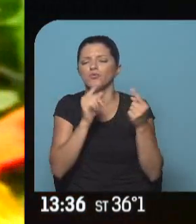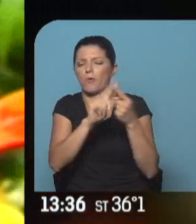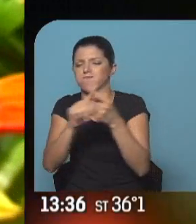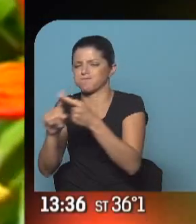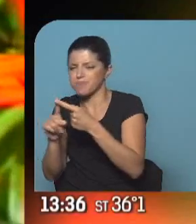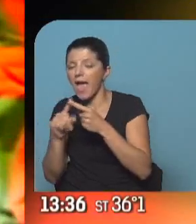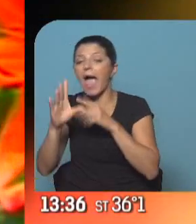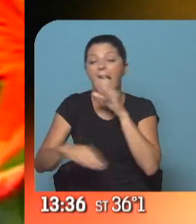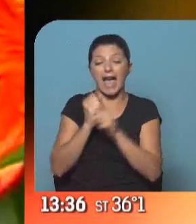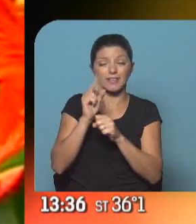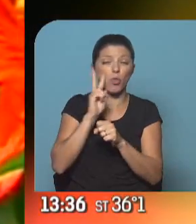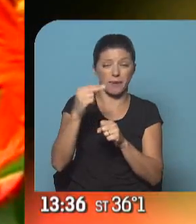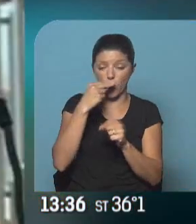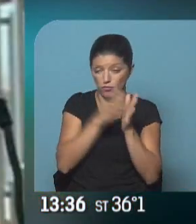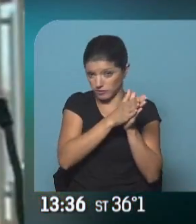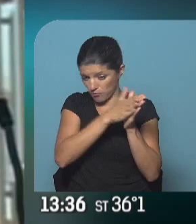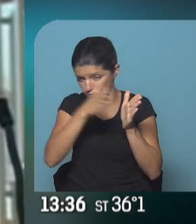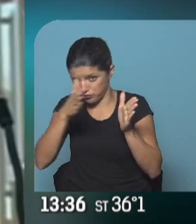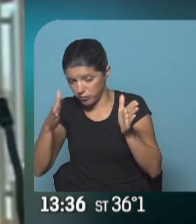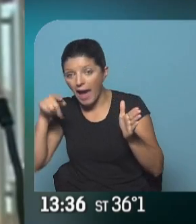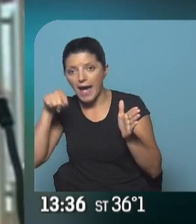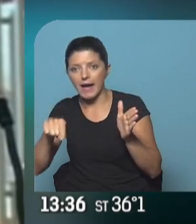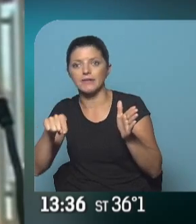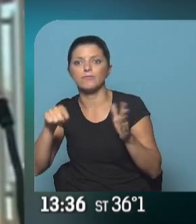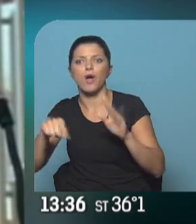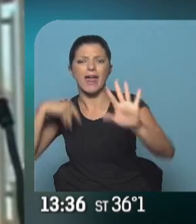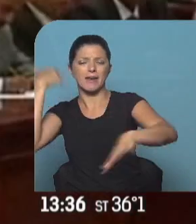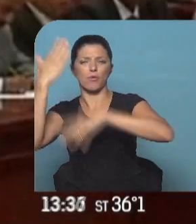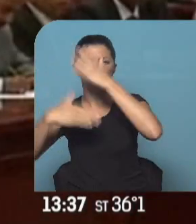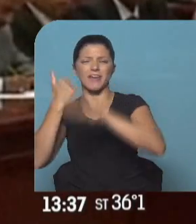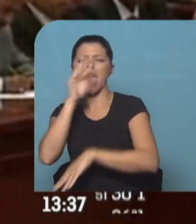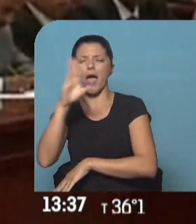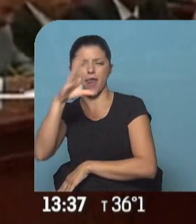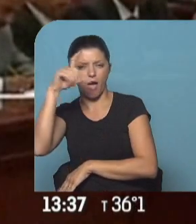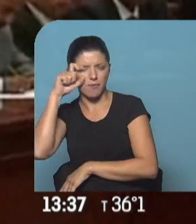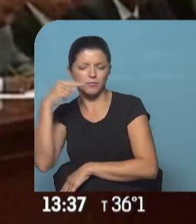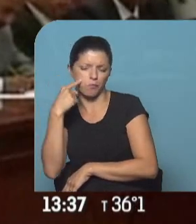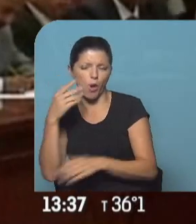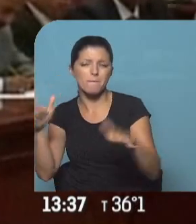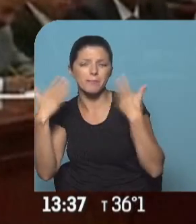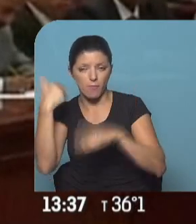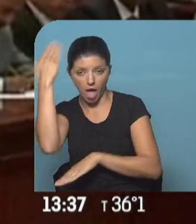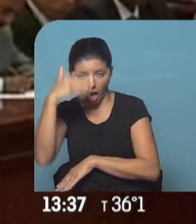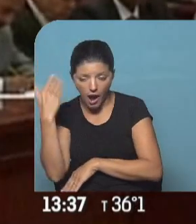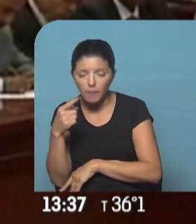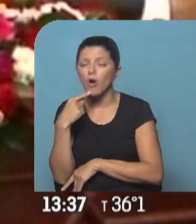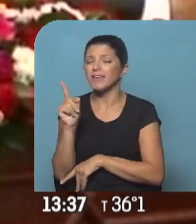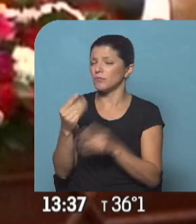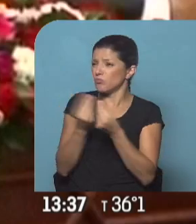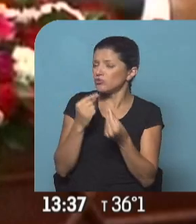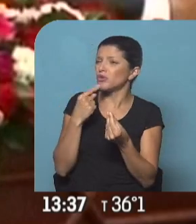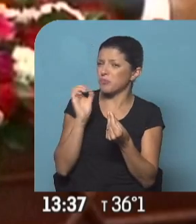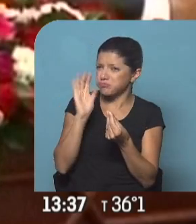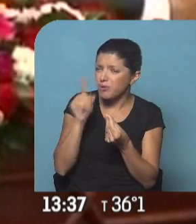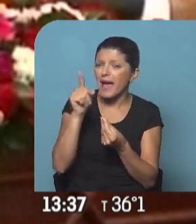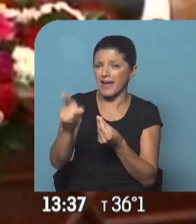tribales hasta 2011, cuando experimentó su propia primavera árabe, acusado de corrupción, autoritarismo y violaciones a los derechos